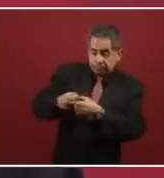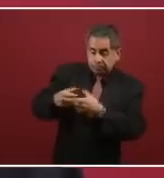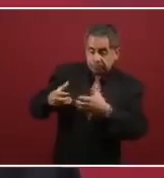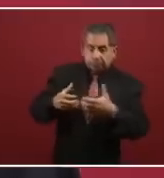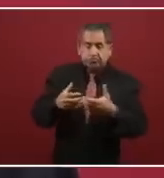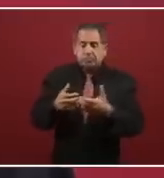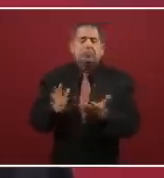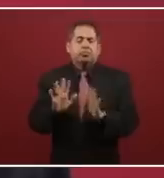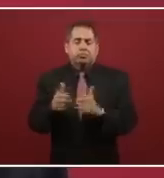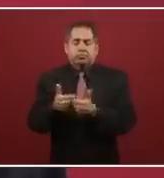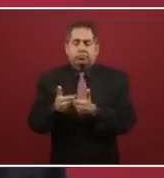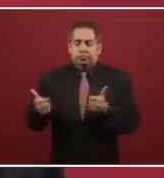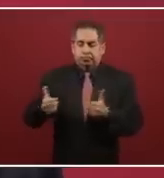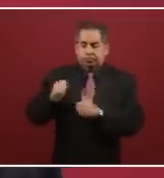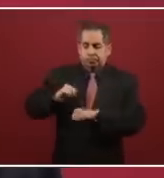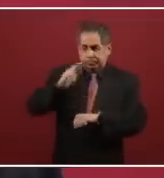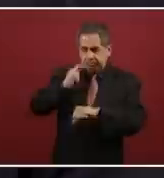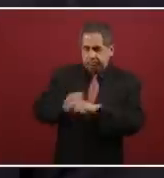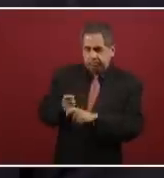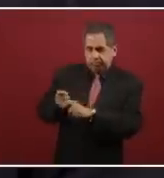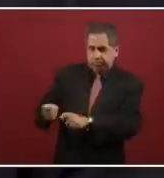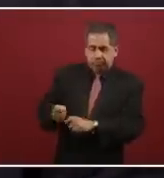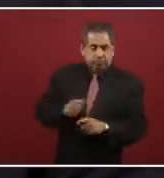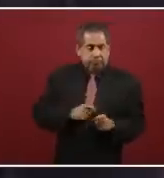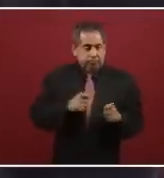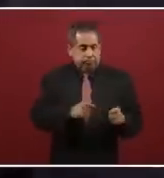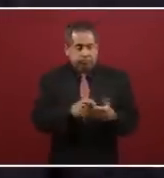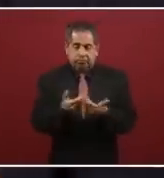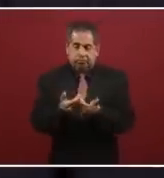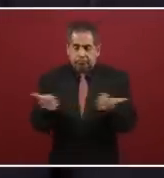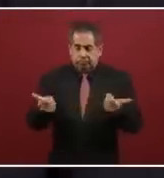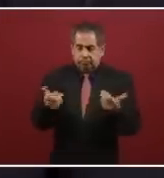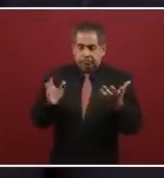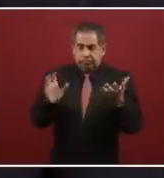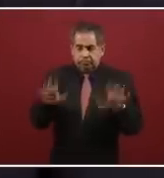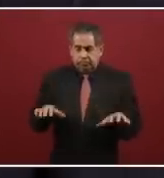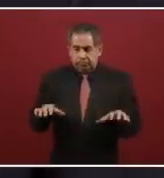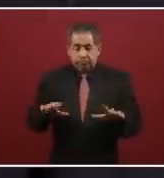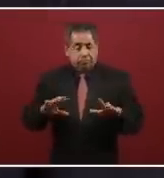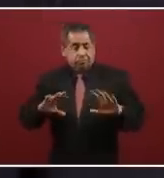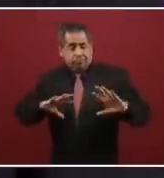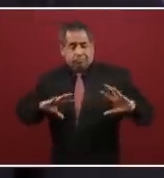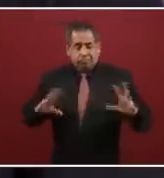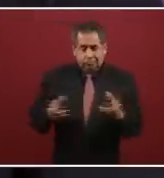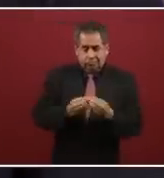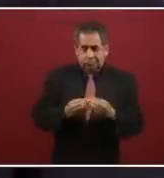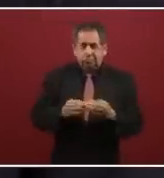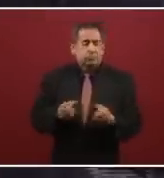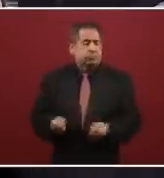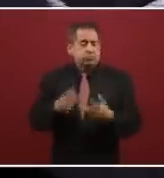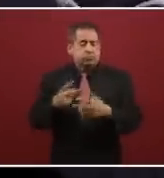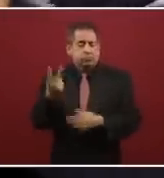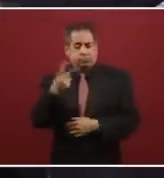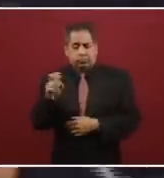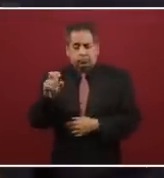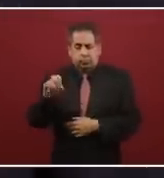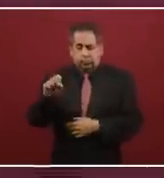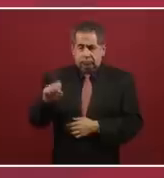ir creando nuevas para cubrir las 266. Ese es el